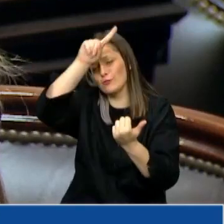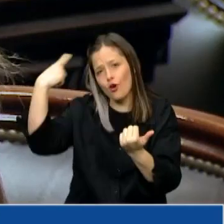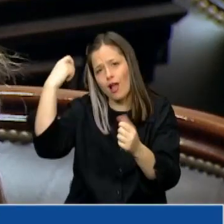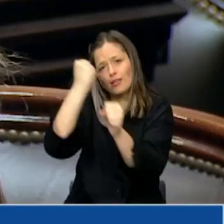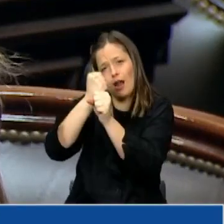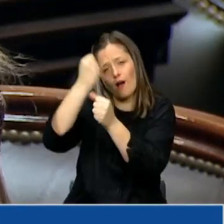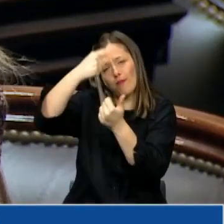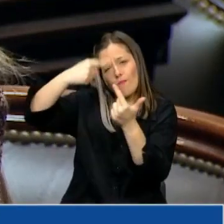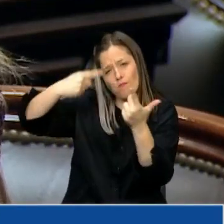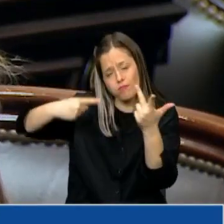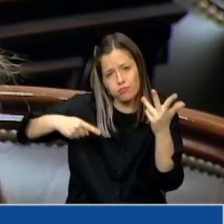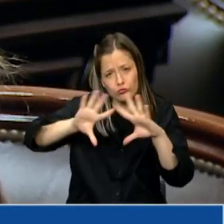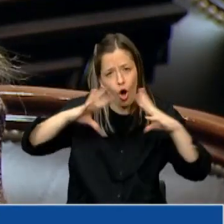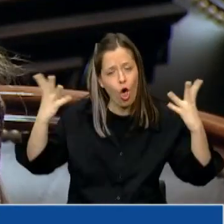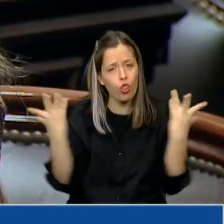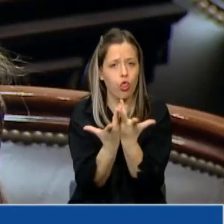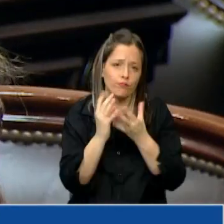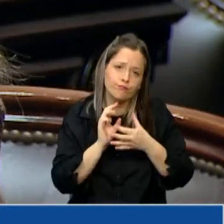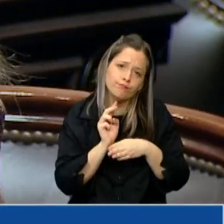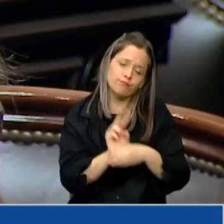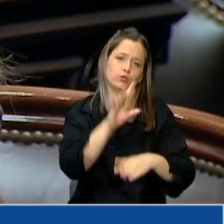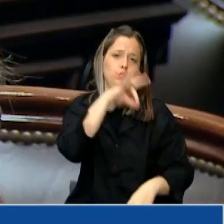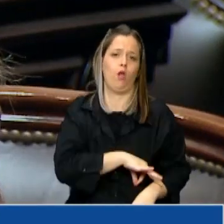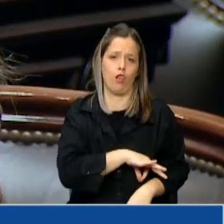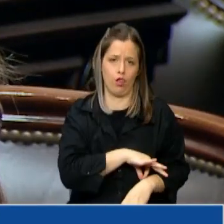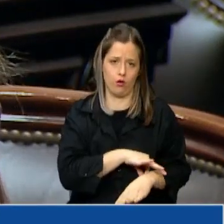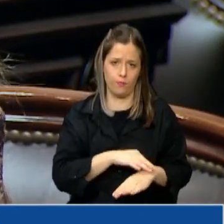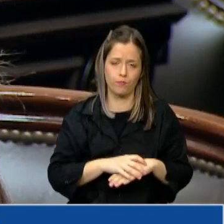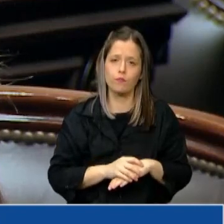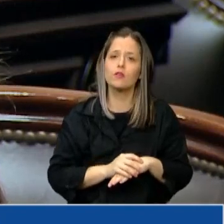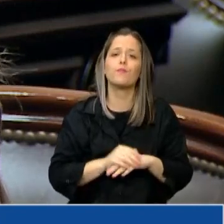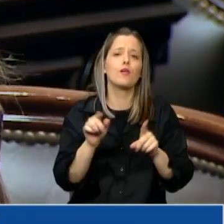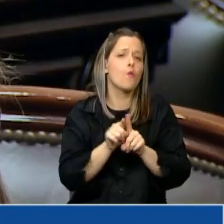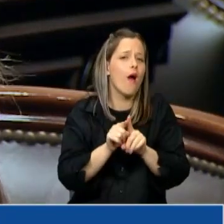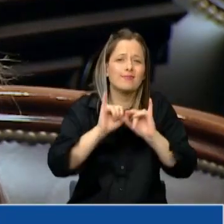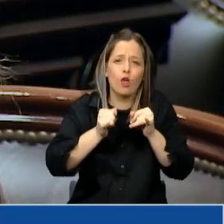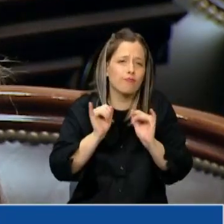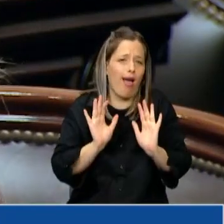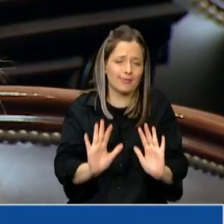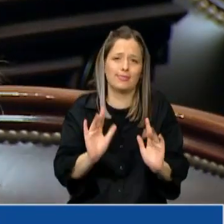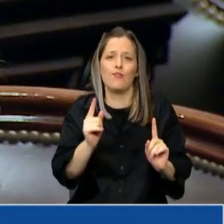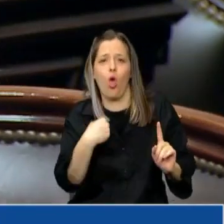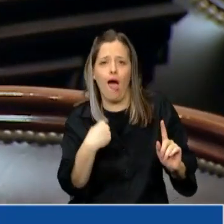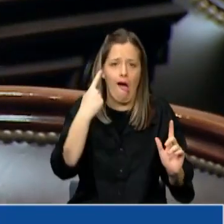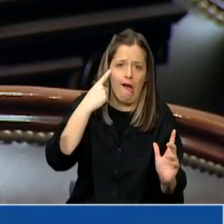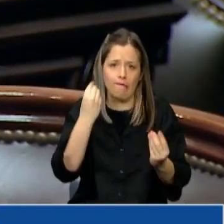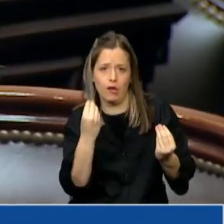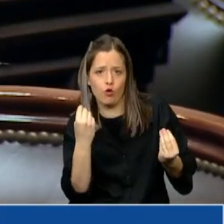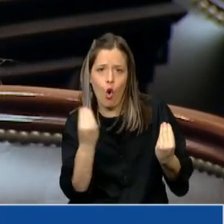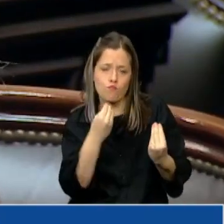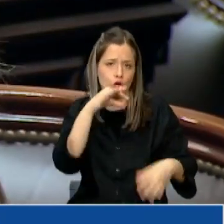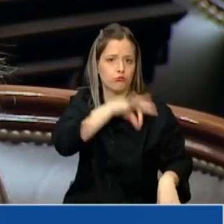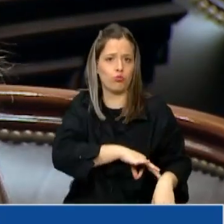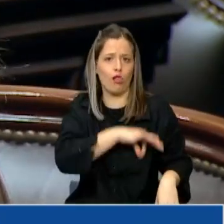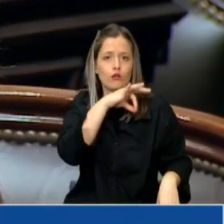del Trabajo, protegen al salario en todo su devenir. No hay duda, señor presidente, que el salario nunca